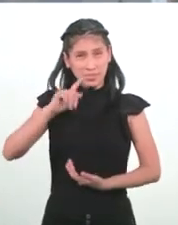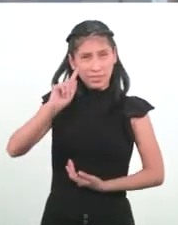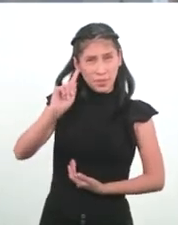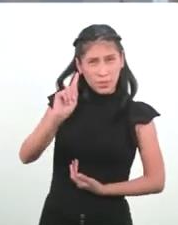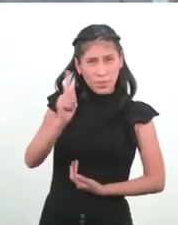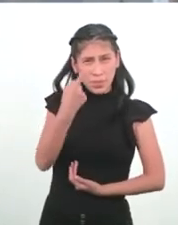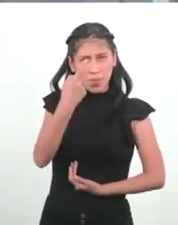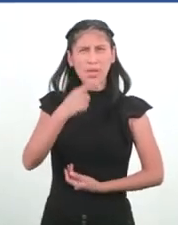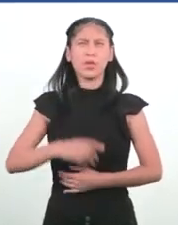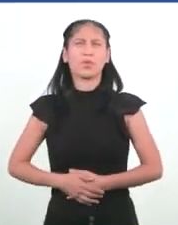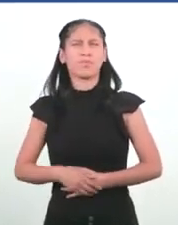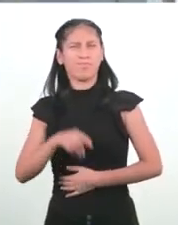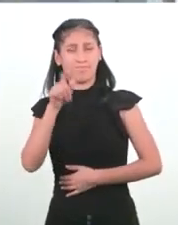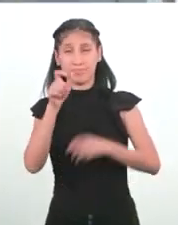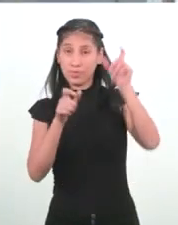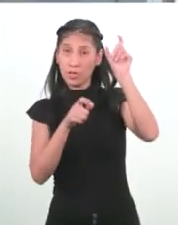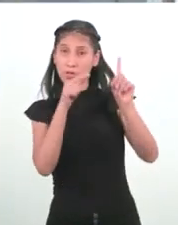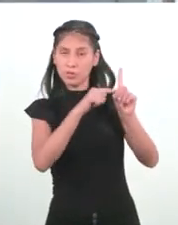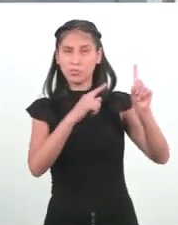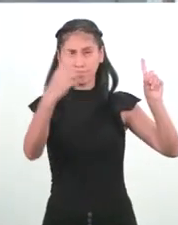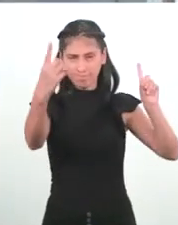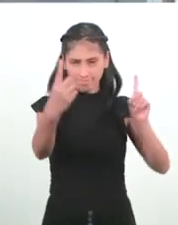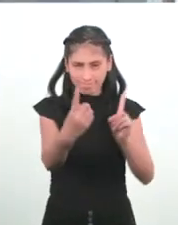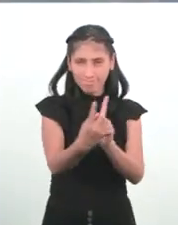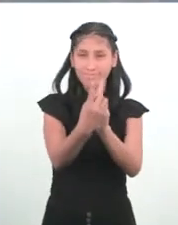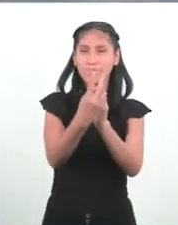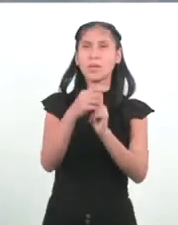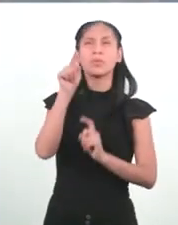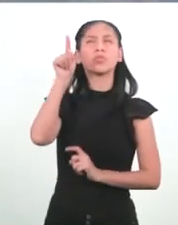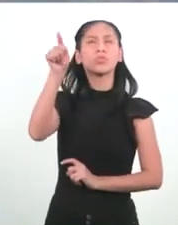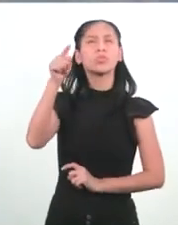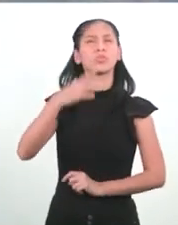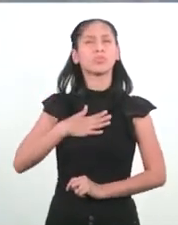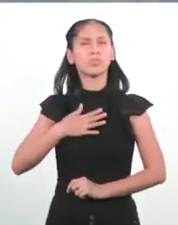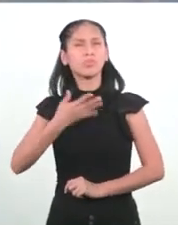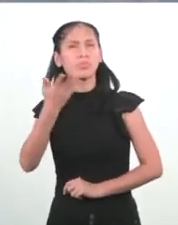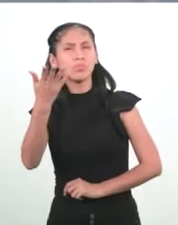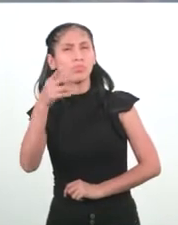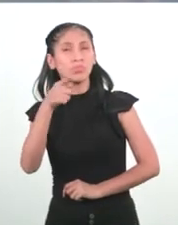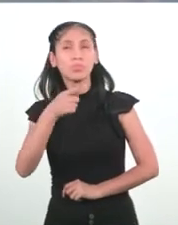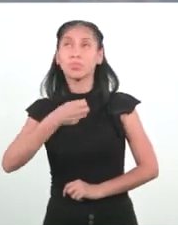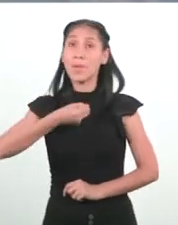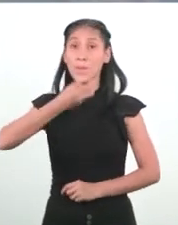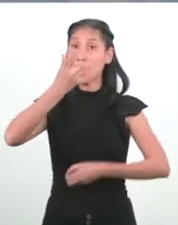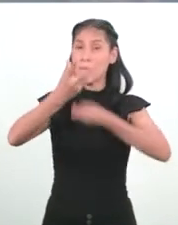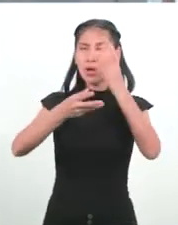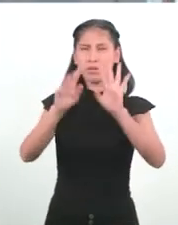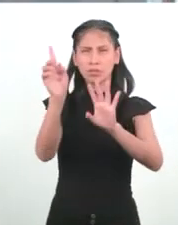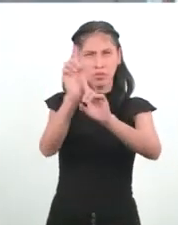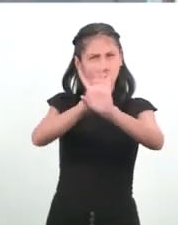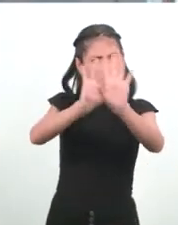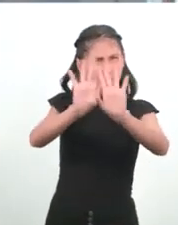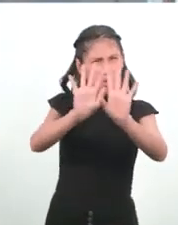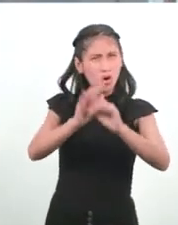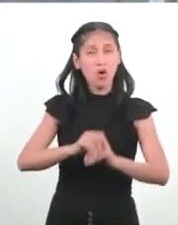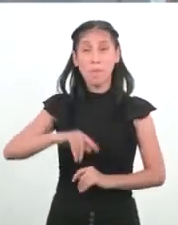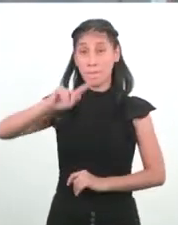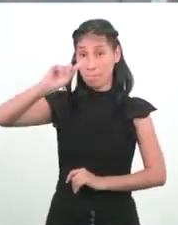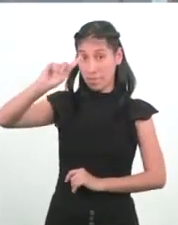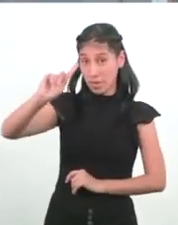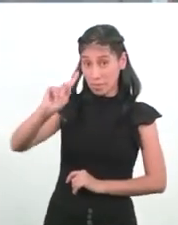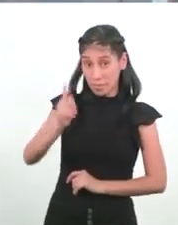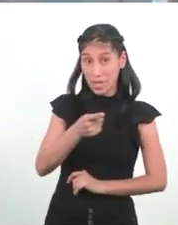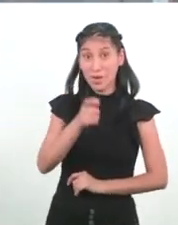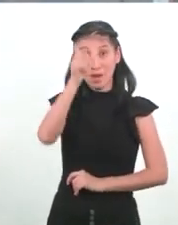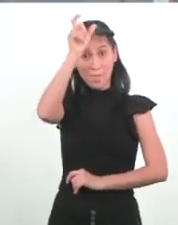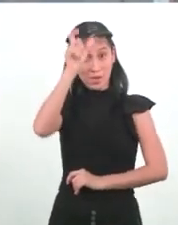Lo primero es hacer la presentación del personaje. ¡Preséntese, señor maniquí! No, así no. Al comienzo se presenta al